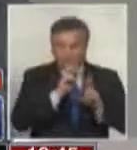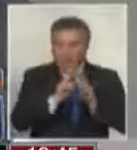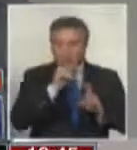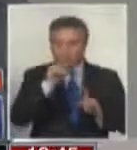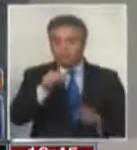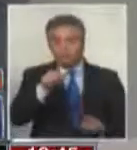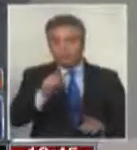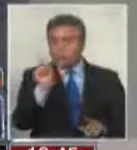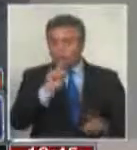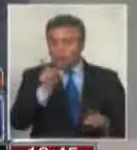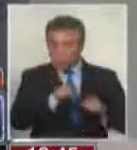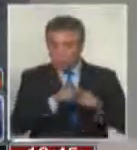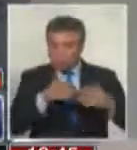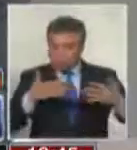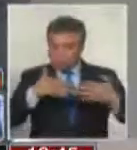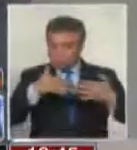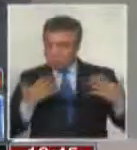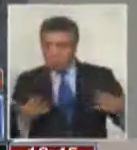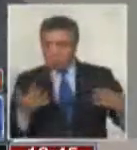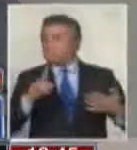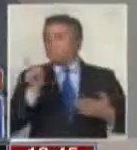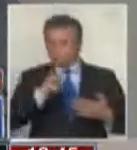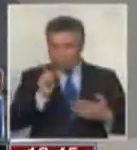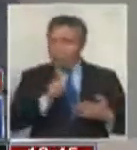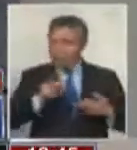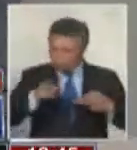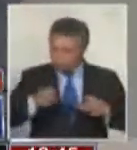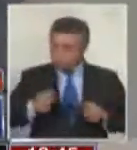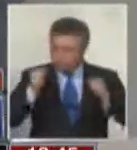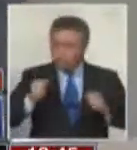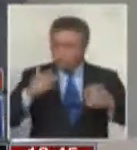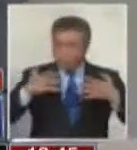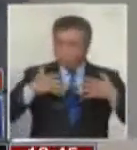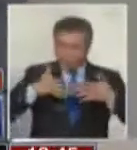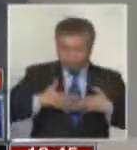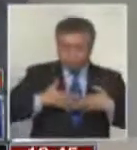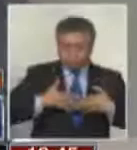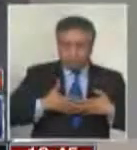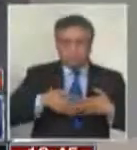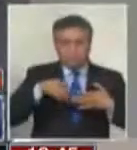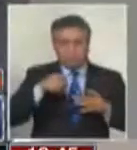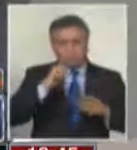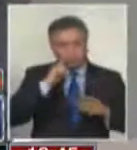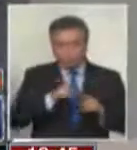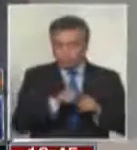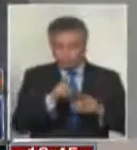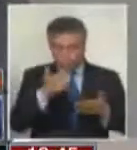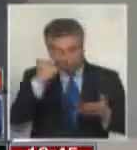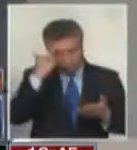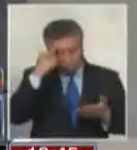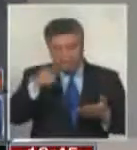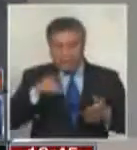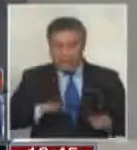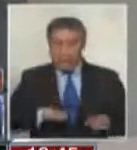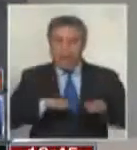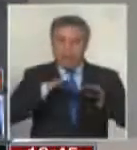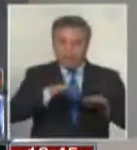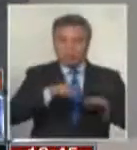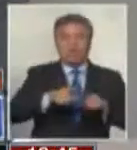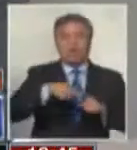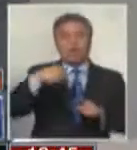incompatible con que el estado por otras razones por conceptos también muy válidos apoya a otras universidades